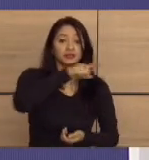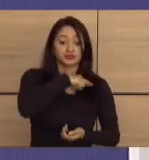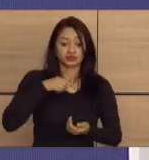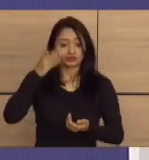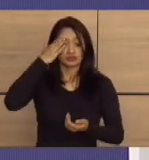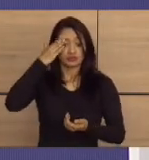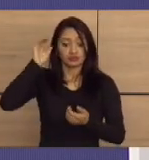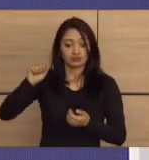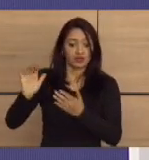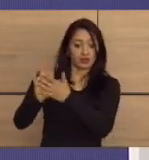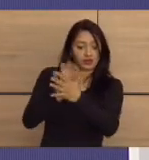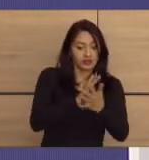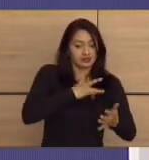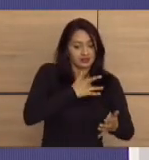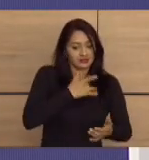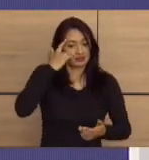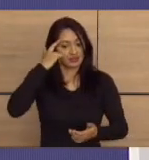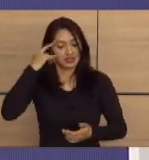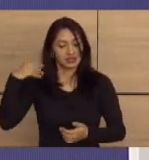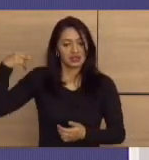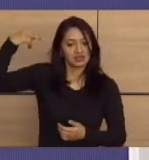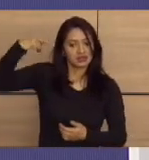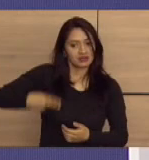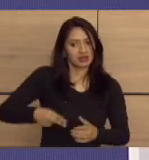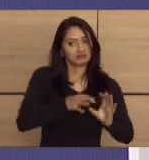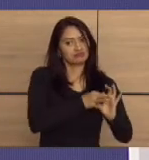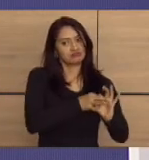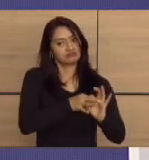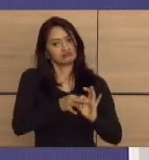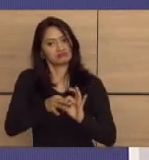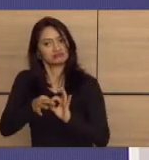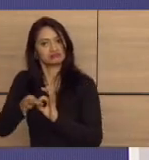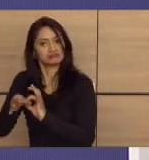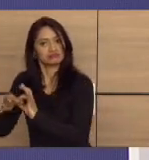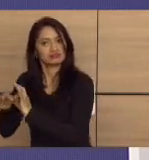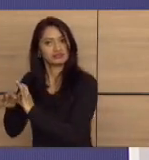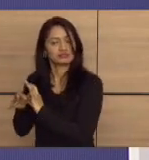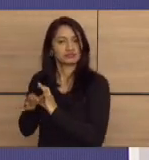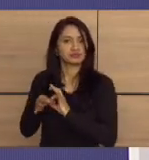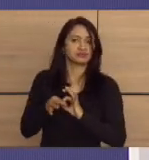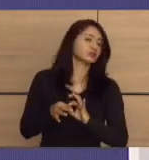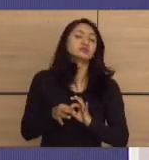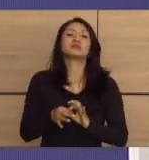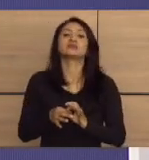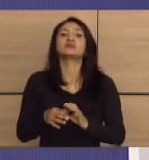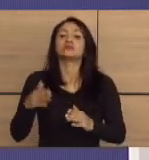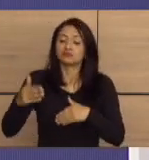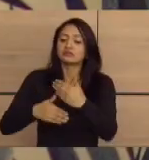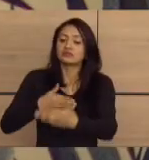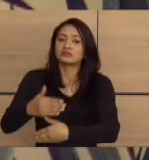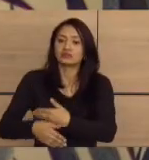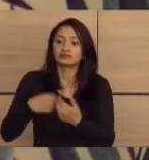historia de ese nuevo ser, que nosotros lo tenemos en cuenta desde el vientre, a un nuevo ser